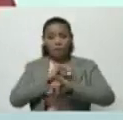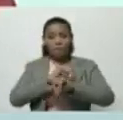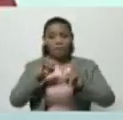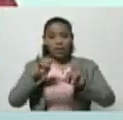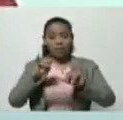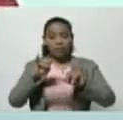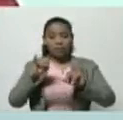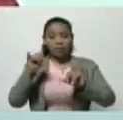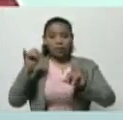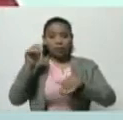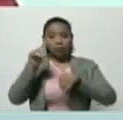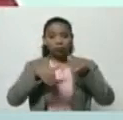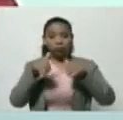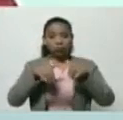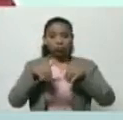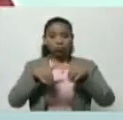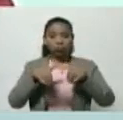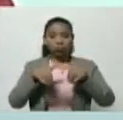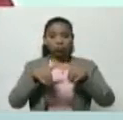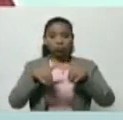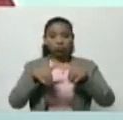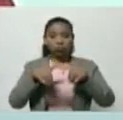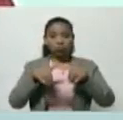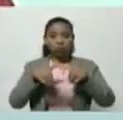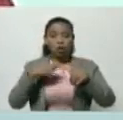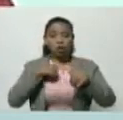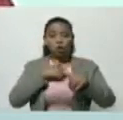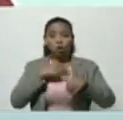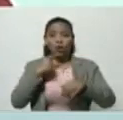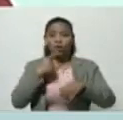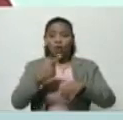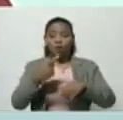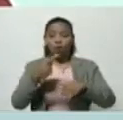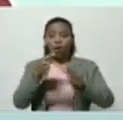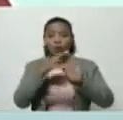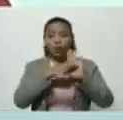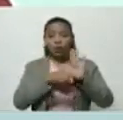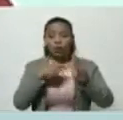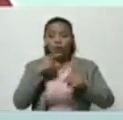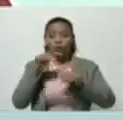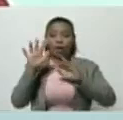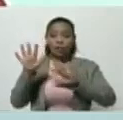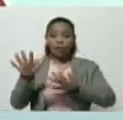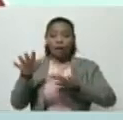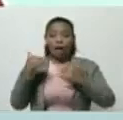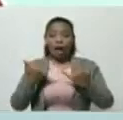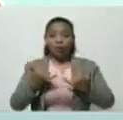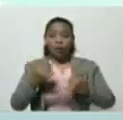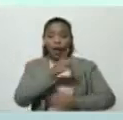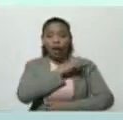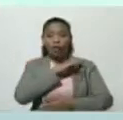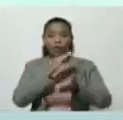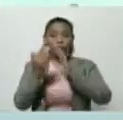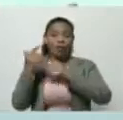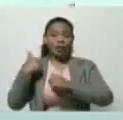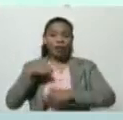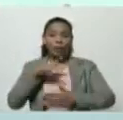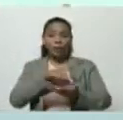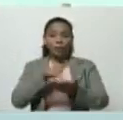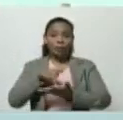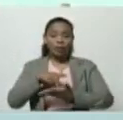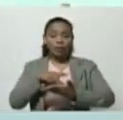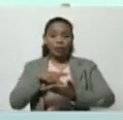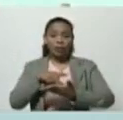vez que sean electos y electa. Hemos dicho, inclusive el reglamento lo dice así, que el actual jefe de comunidad tiene que participar en la